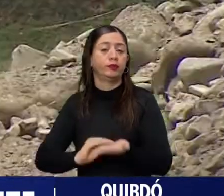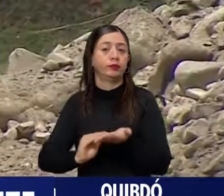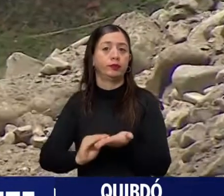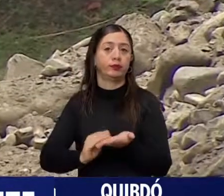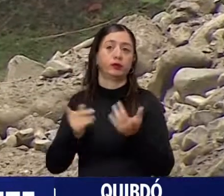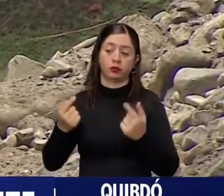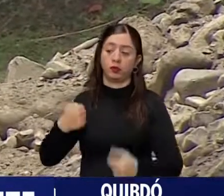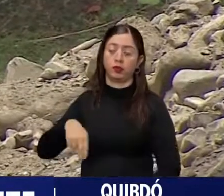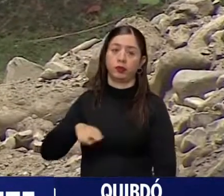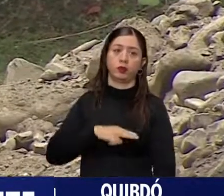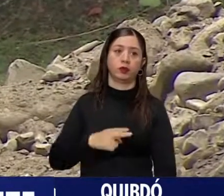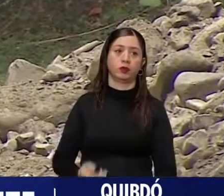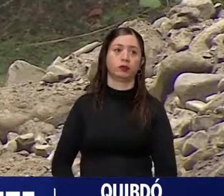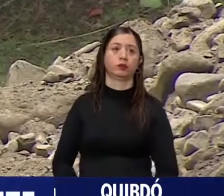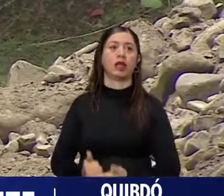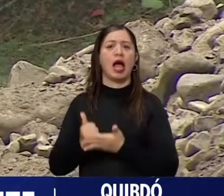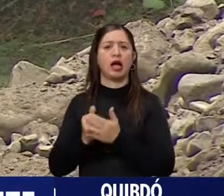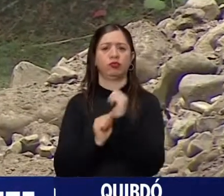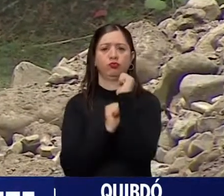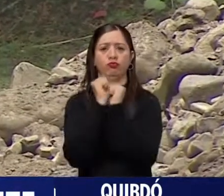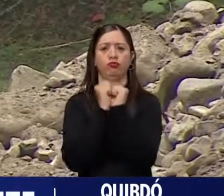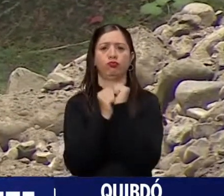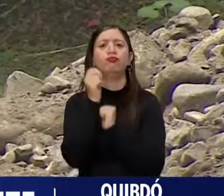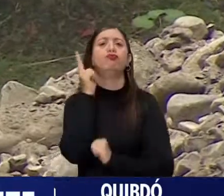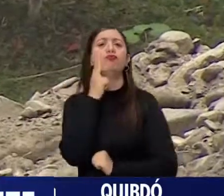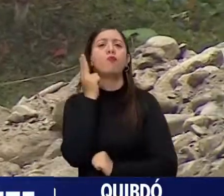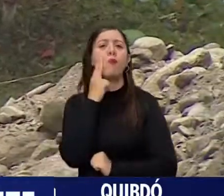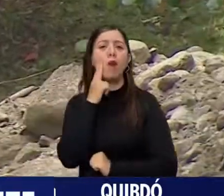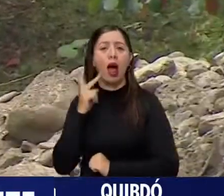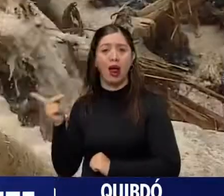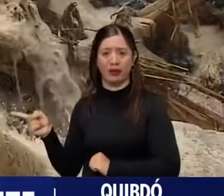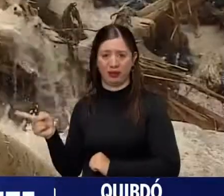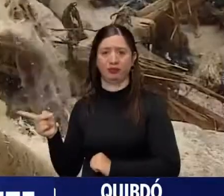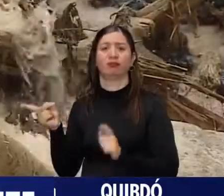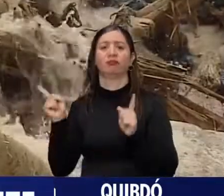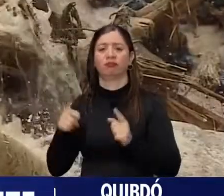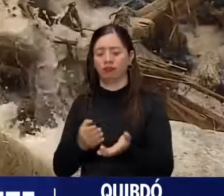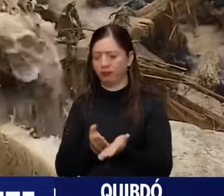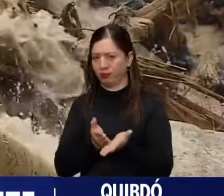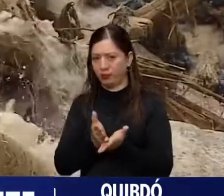para nosotros. Con ayuda de maquinaria amarilla proporcionada por el municipio,